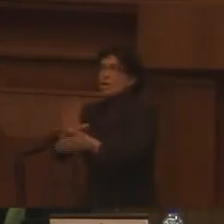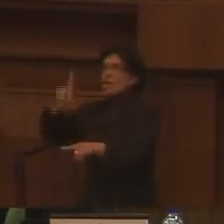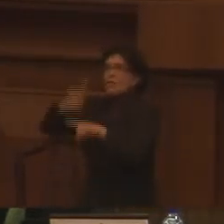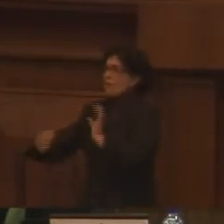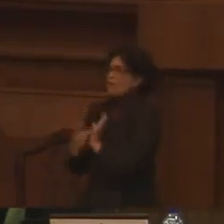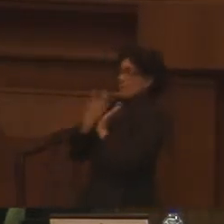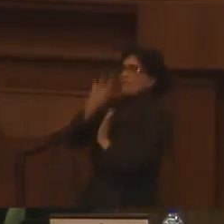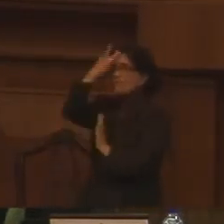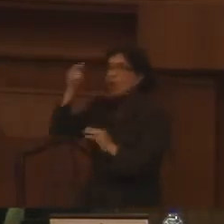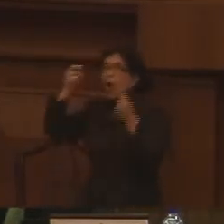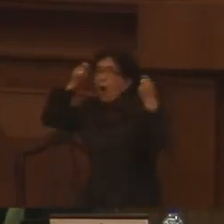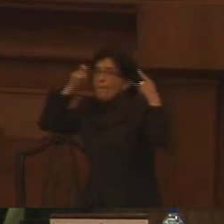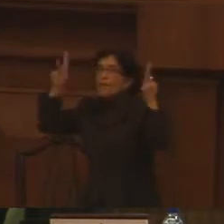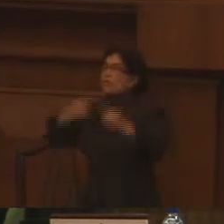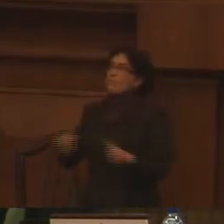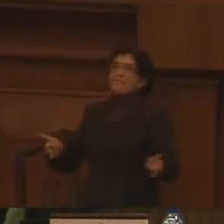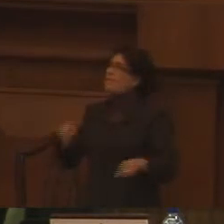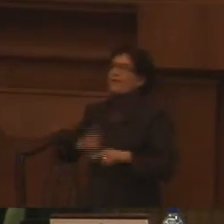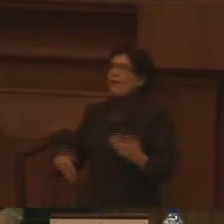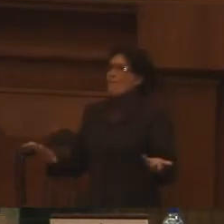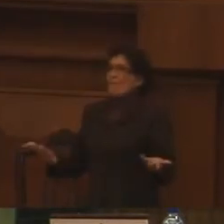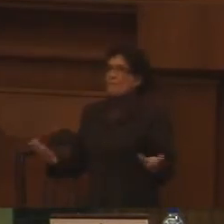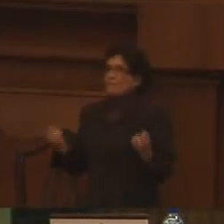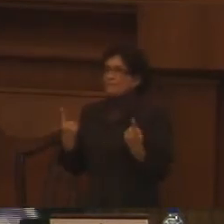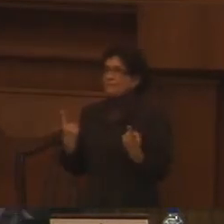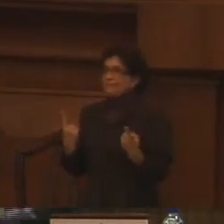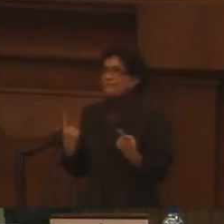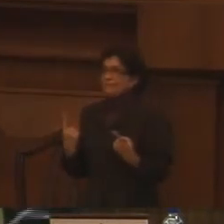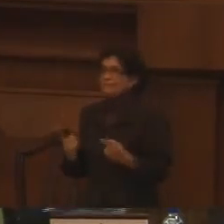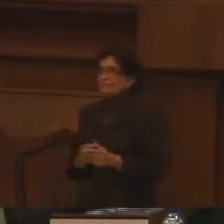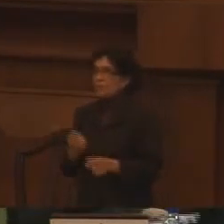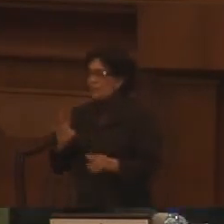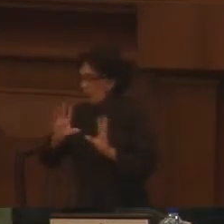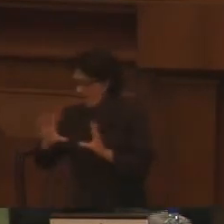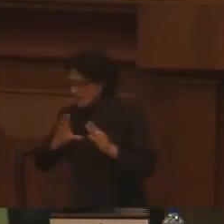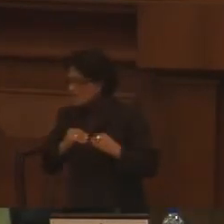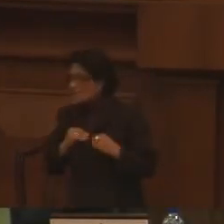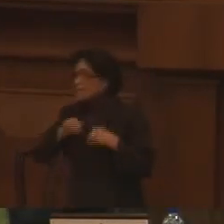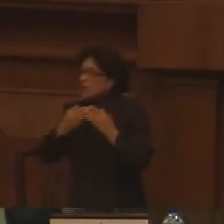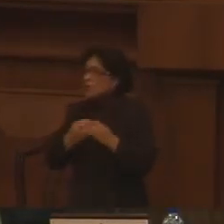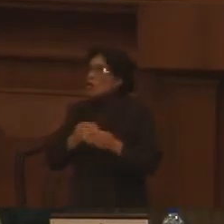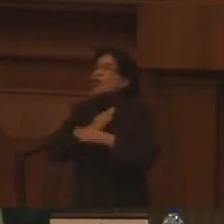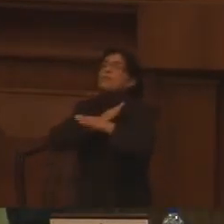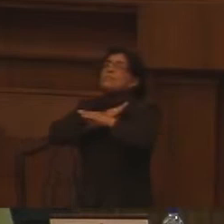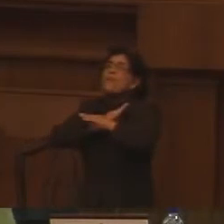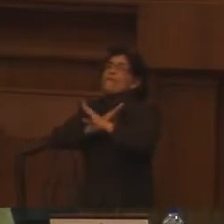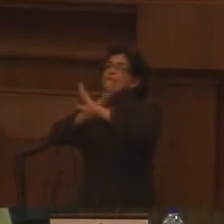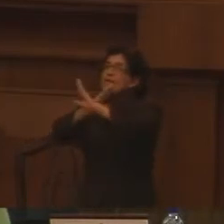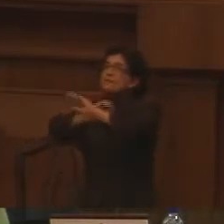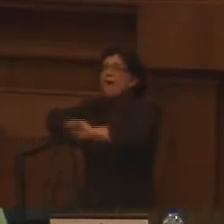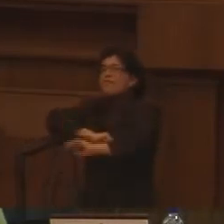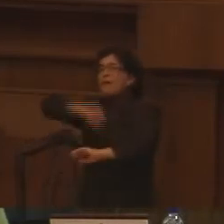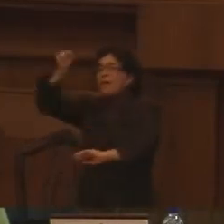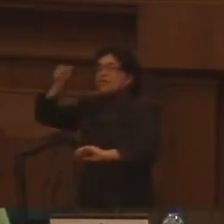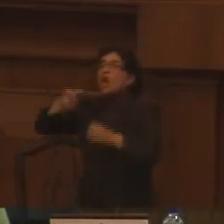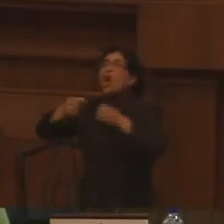a promover el trabajo que hacen los artistas y la producción nacional. Es por eso que los